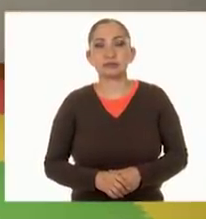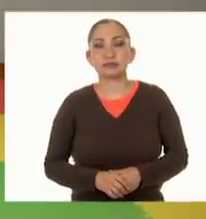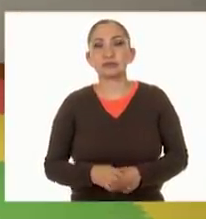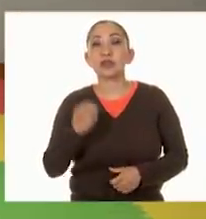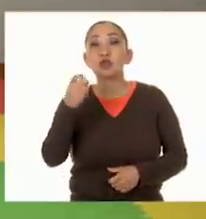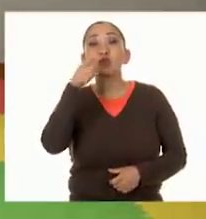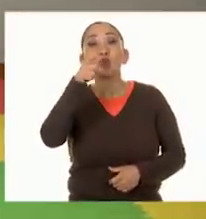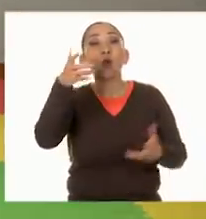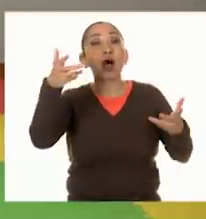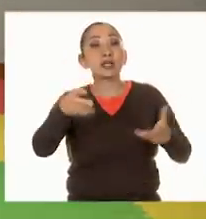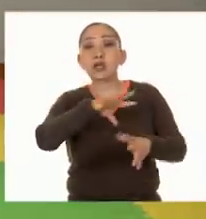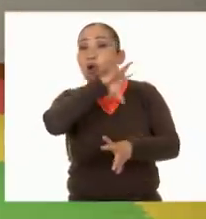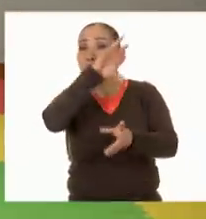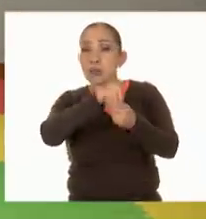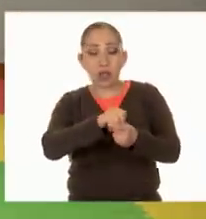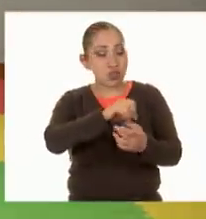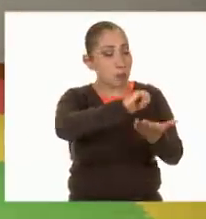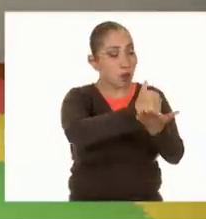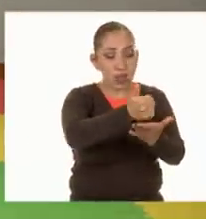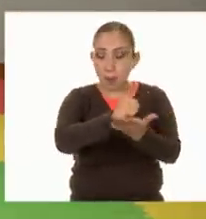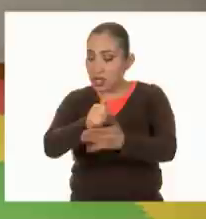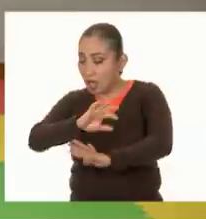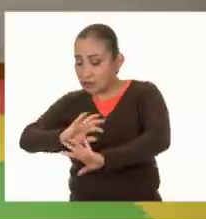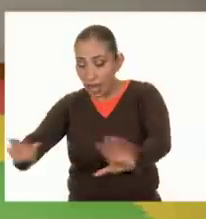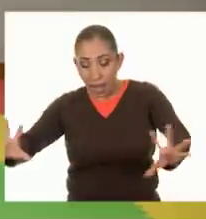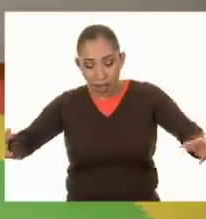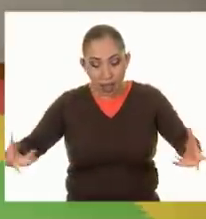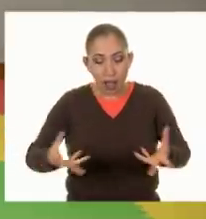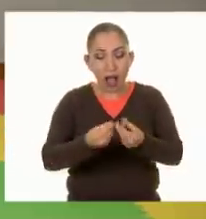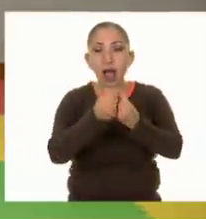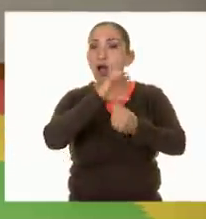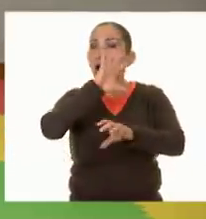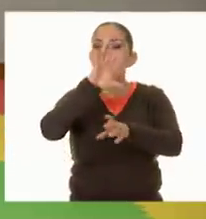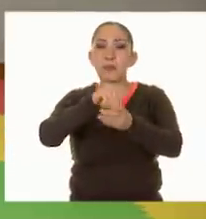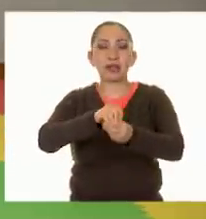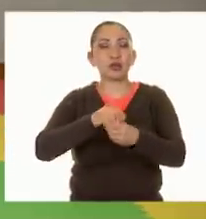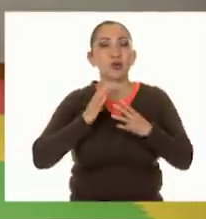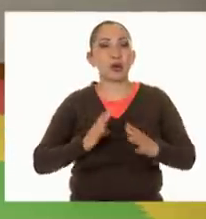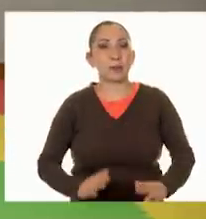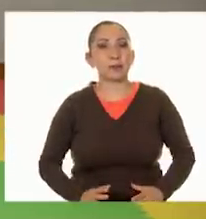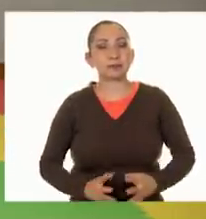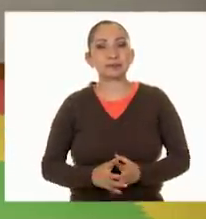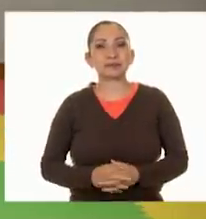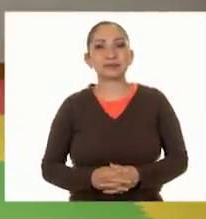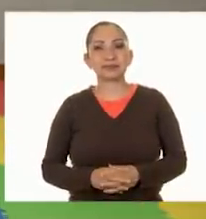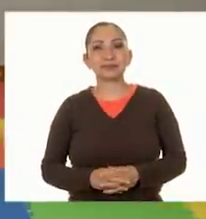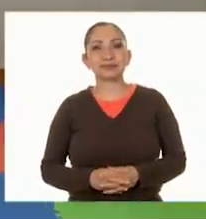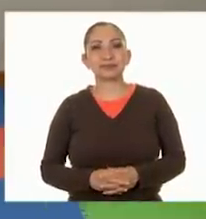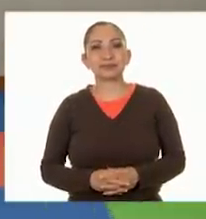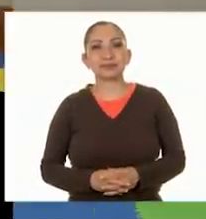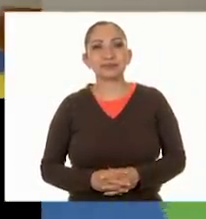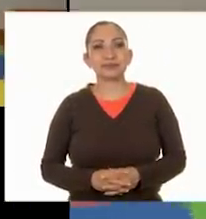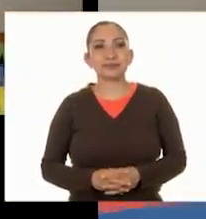Esto lo debes de hacer con todas las botellas hasta encontrar todas las partes de tu cuerpo.